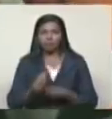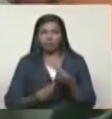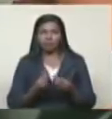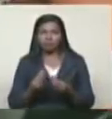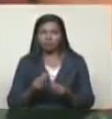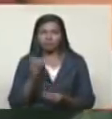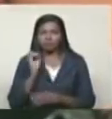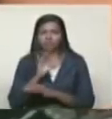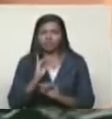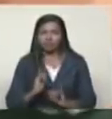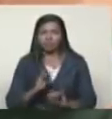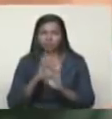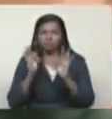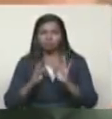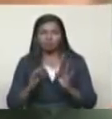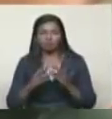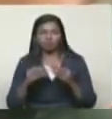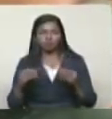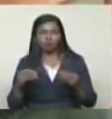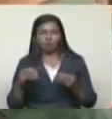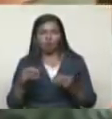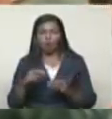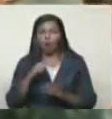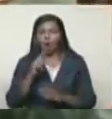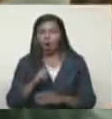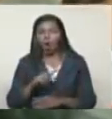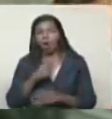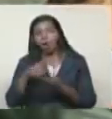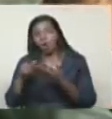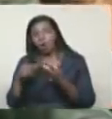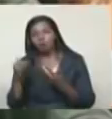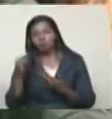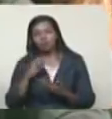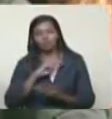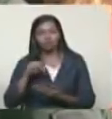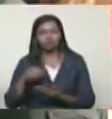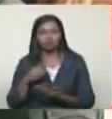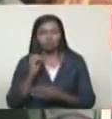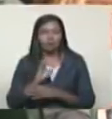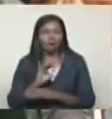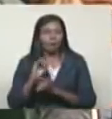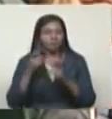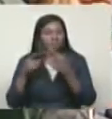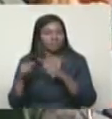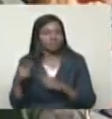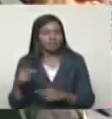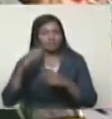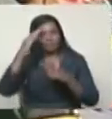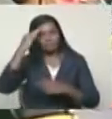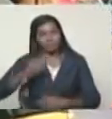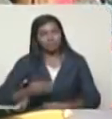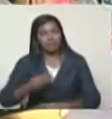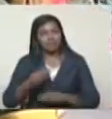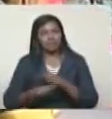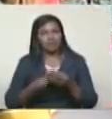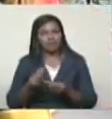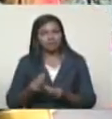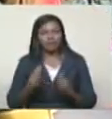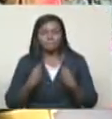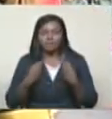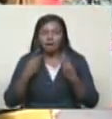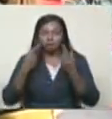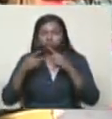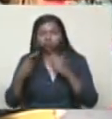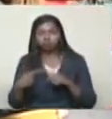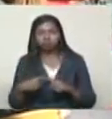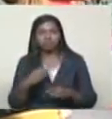al resto de las tropas, de las unidades acantonadas y los distintos efectivos militares que hacen vida activa